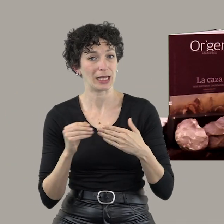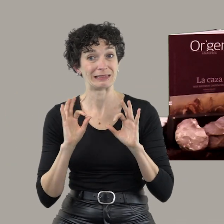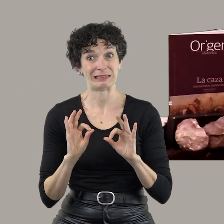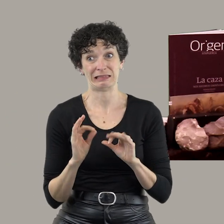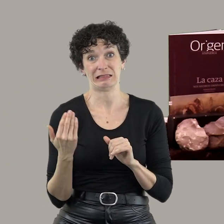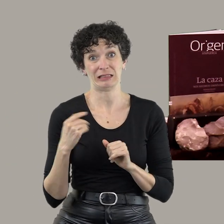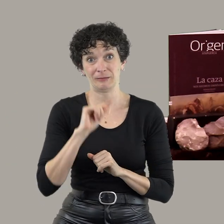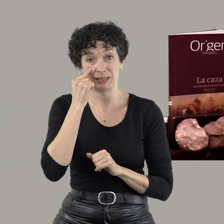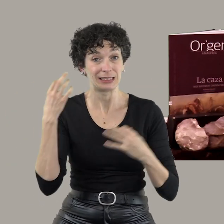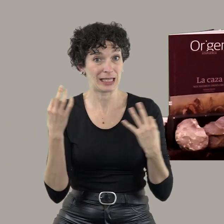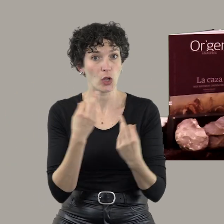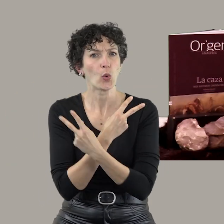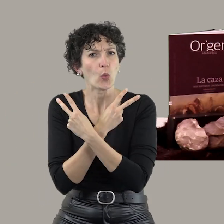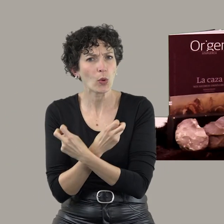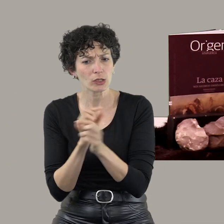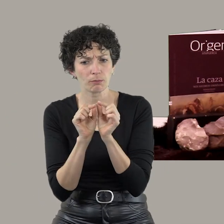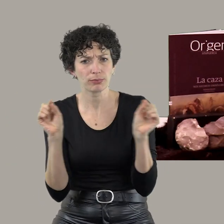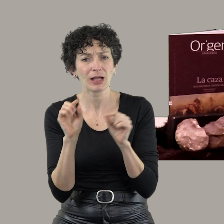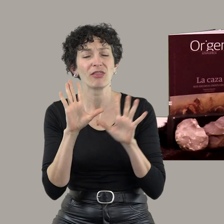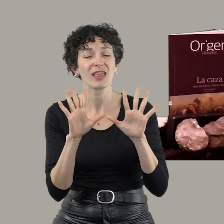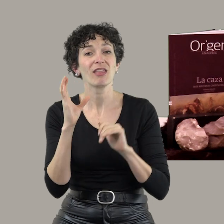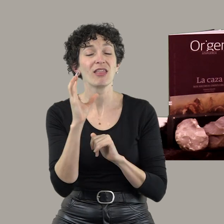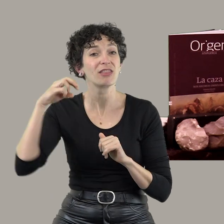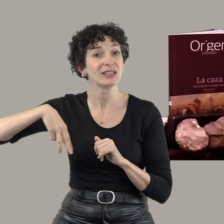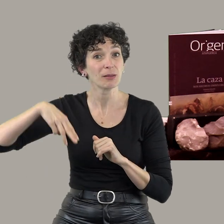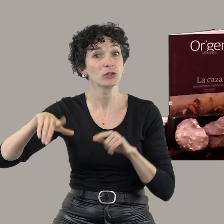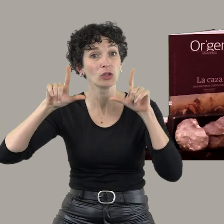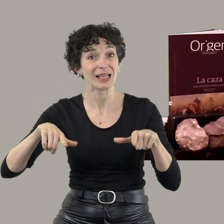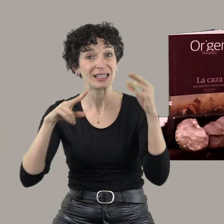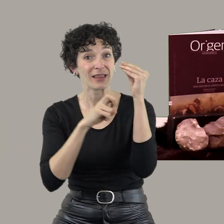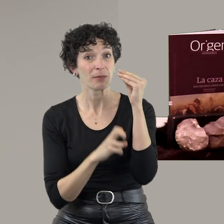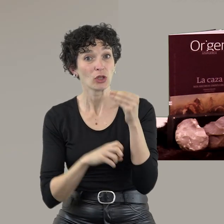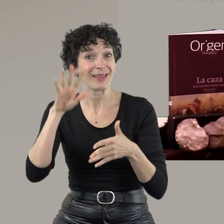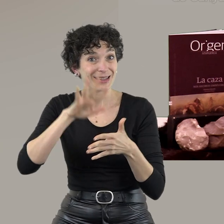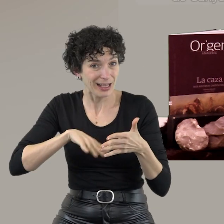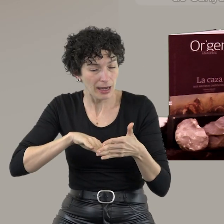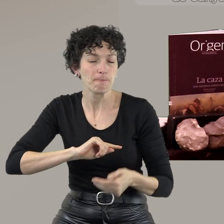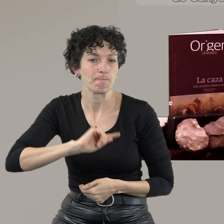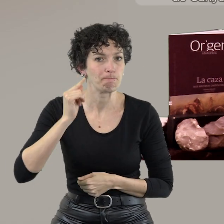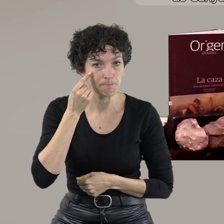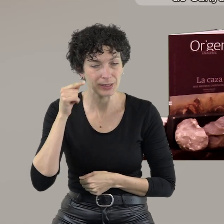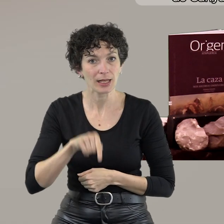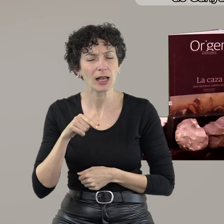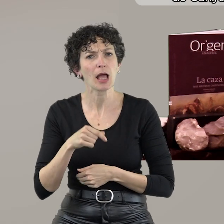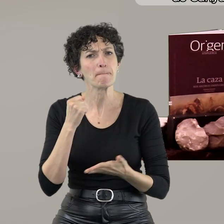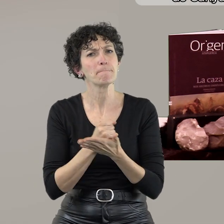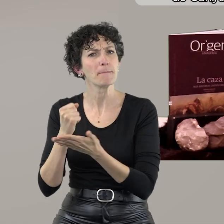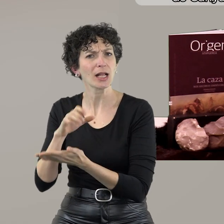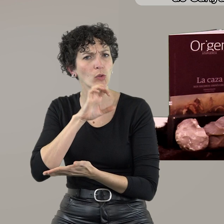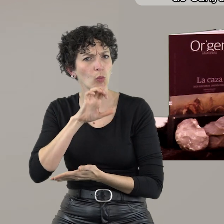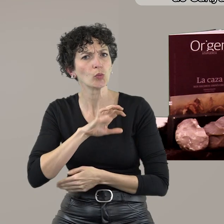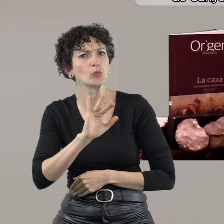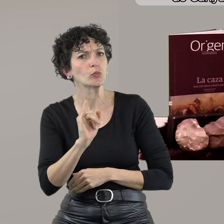conocer la presencia de un hueso de unos 10 centímetros en el yacimiento catalán de la Riera del Canyars, en la provincia de Barcelona, con una serie de marcas bastante